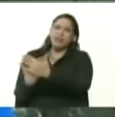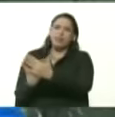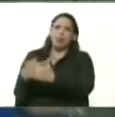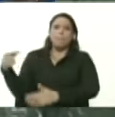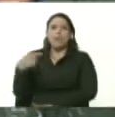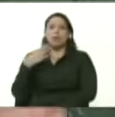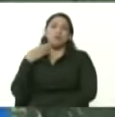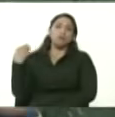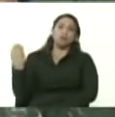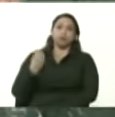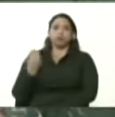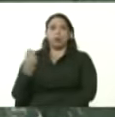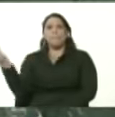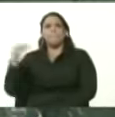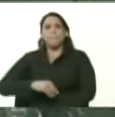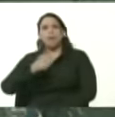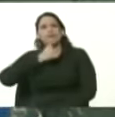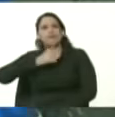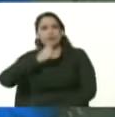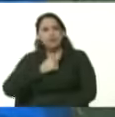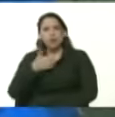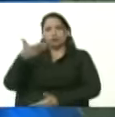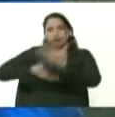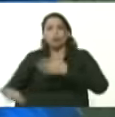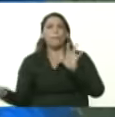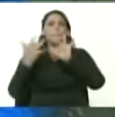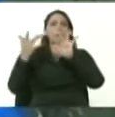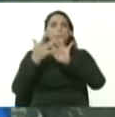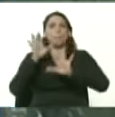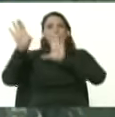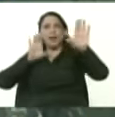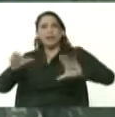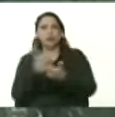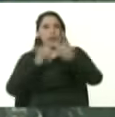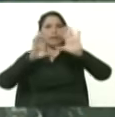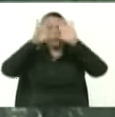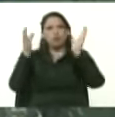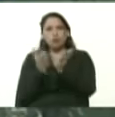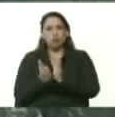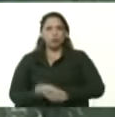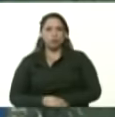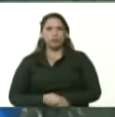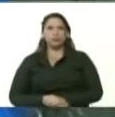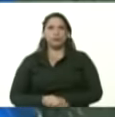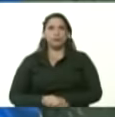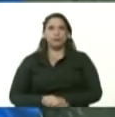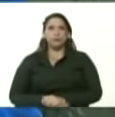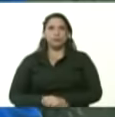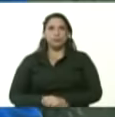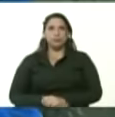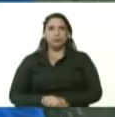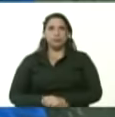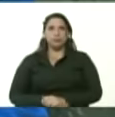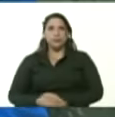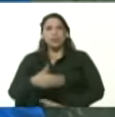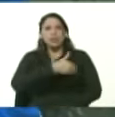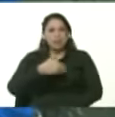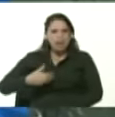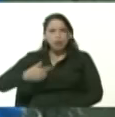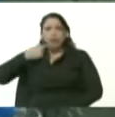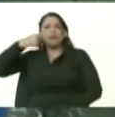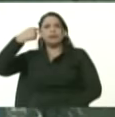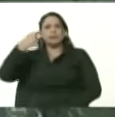arrogancia y más tolerancia y coexistencia con las naciones libres del mundo. En este hilo quiero